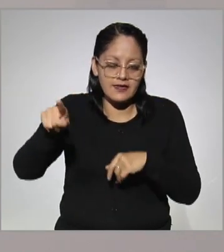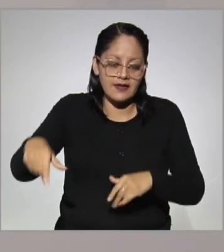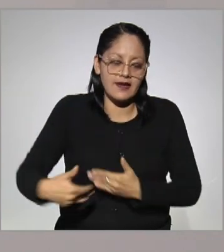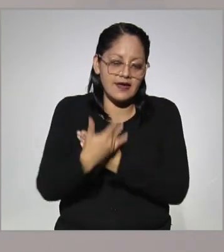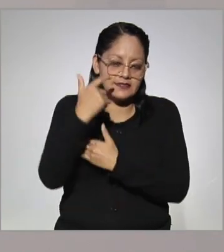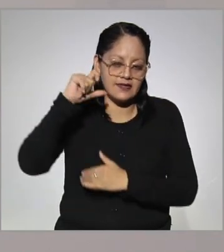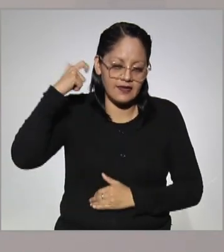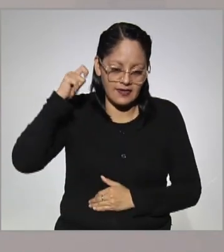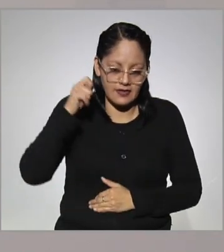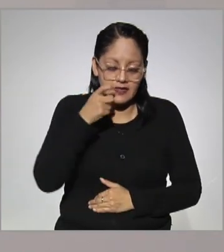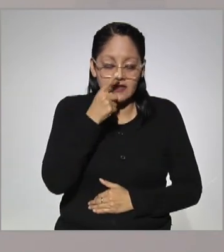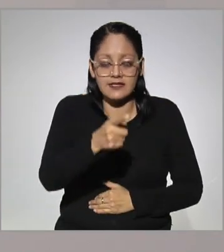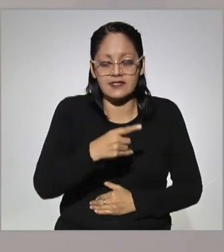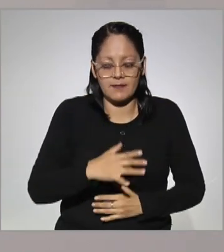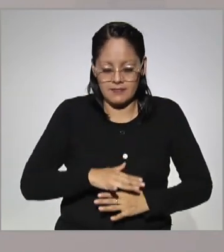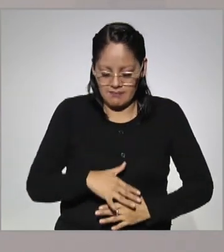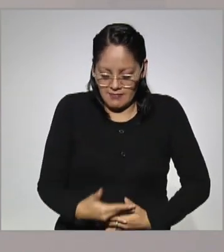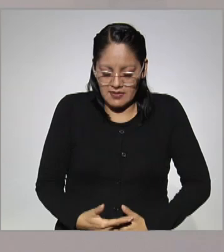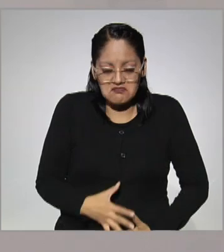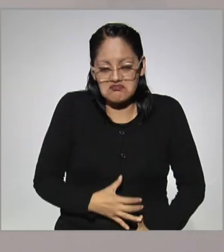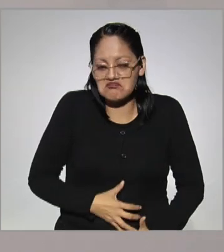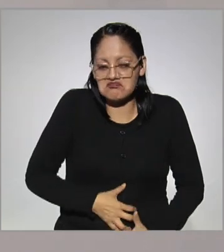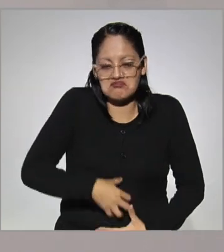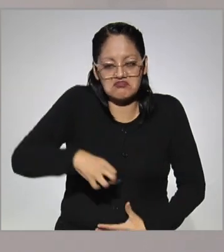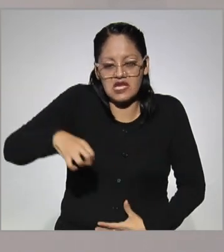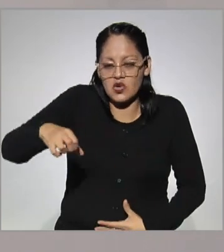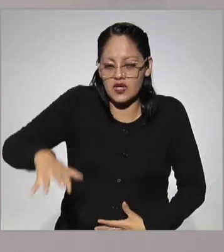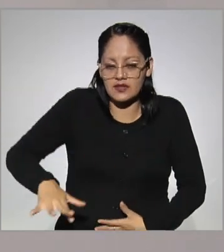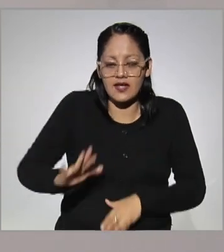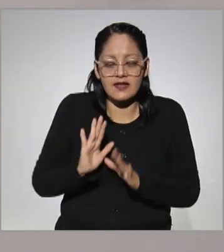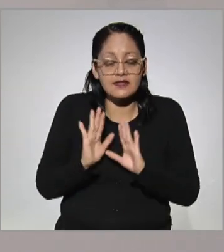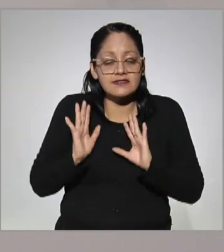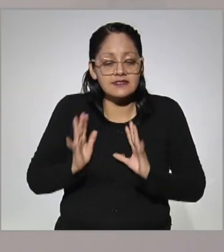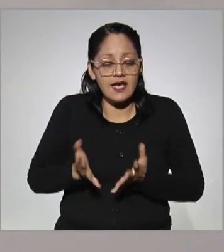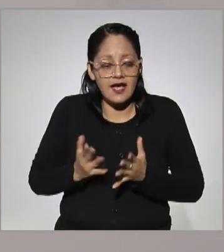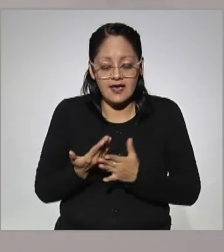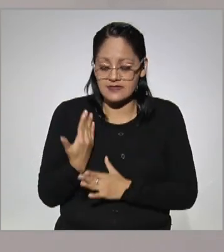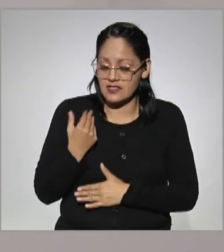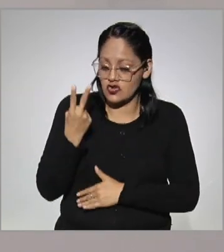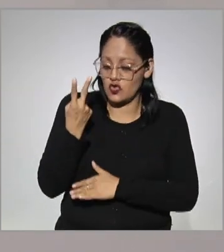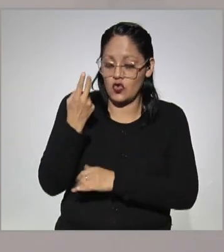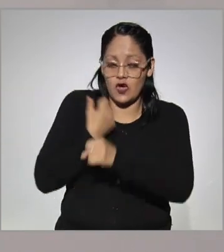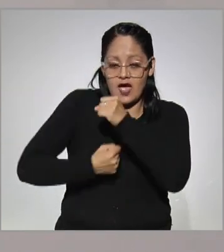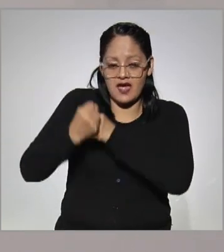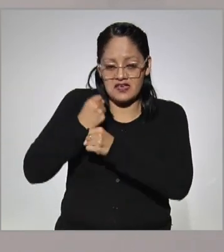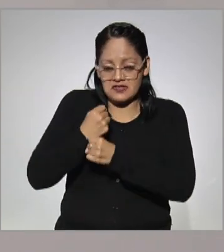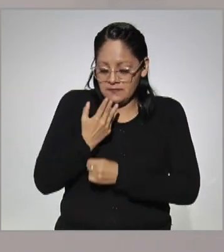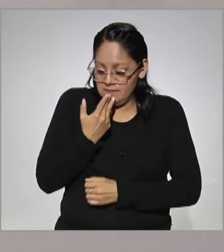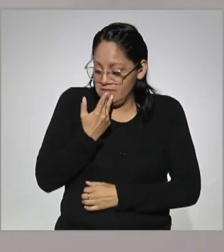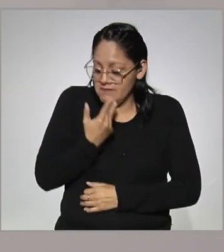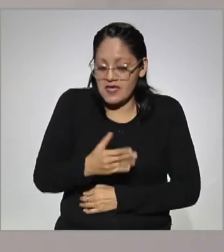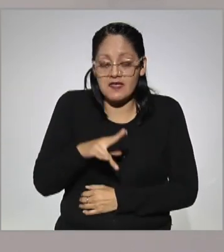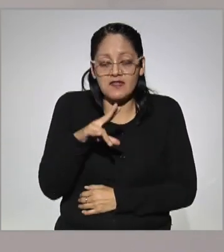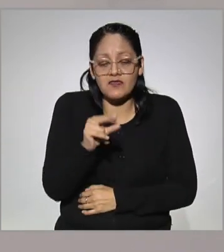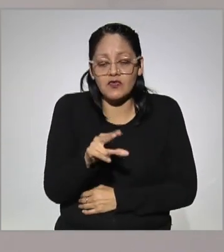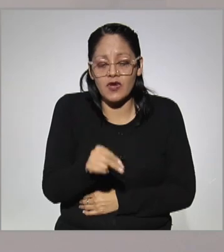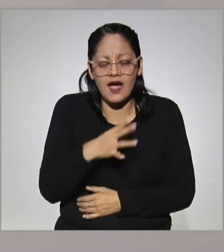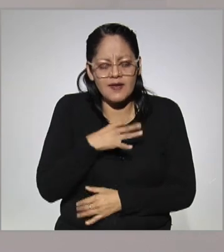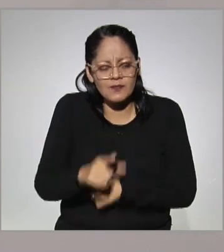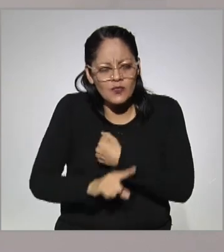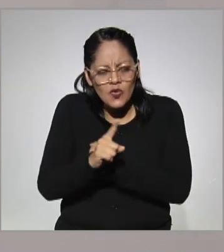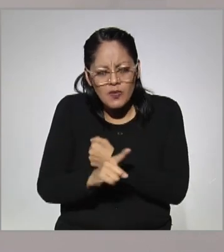nos comparte que le quitaron la matriz y hasta la fecha, y hace 2 años no ha quedado muy bien. Tiene problemas,